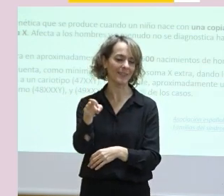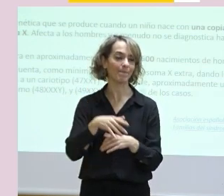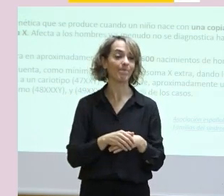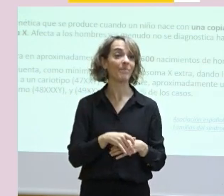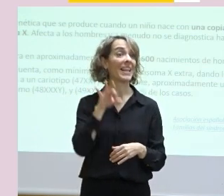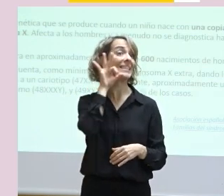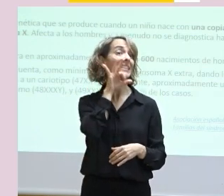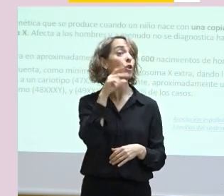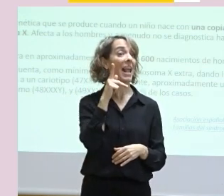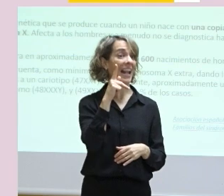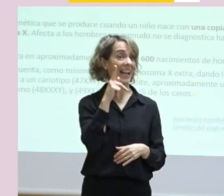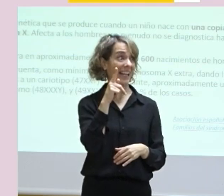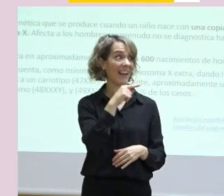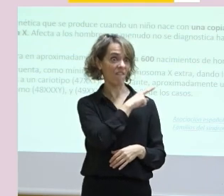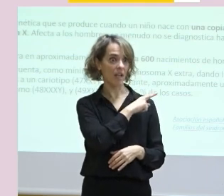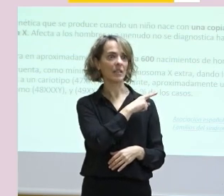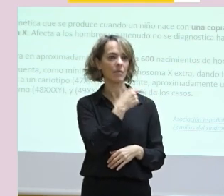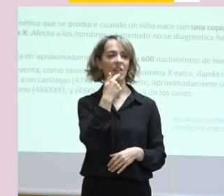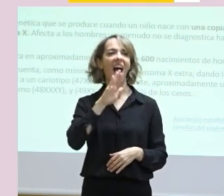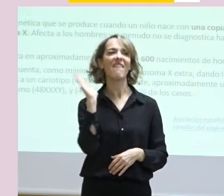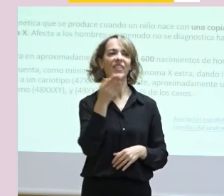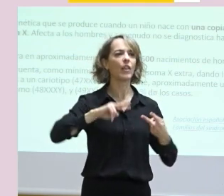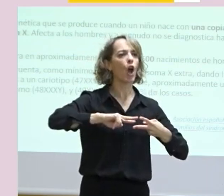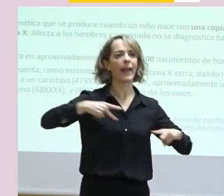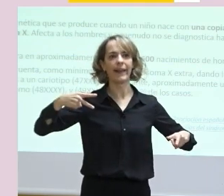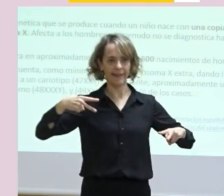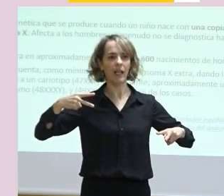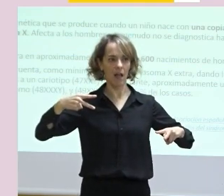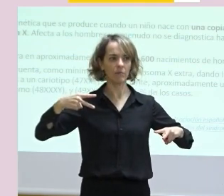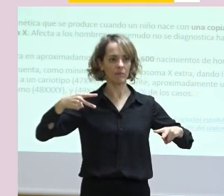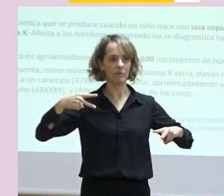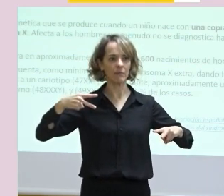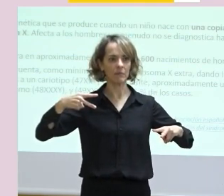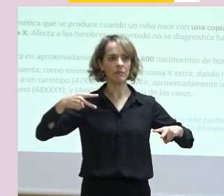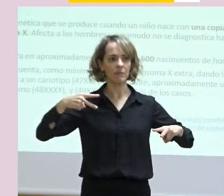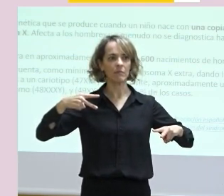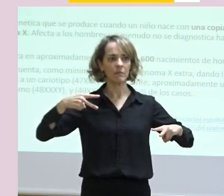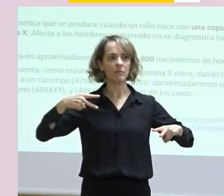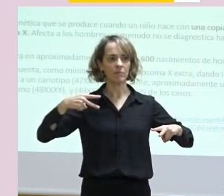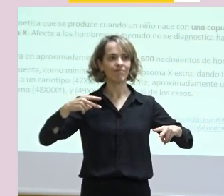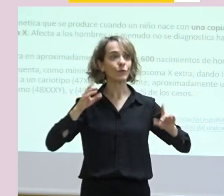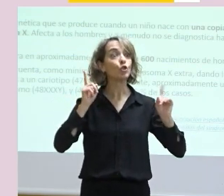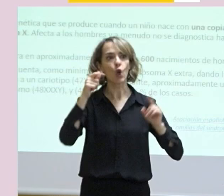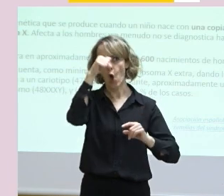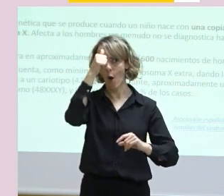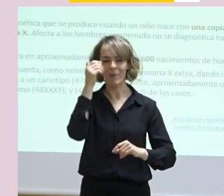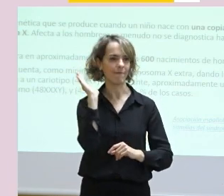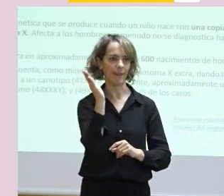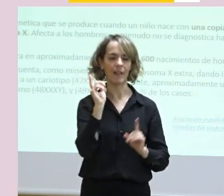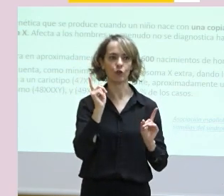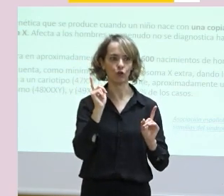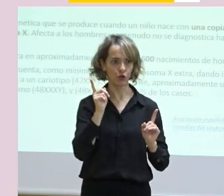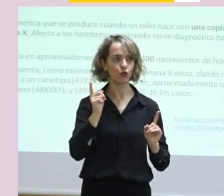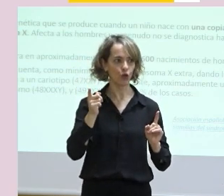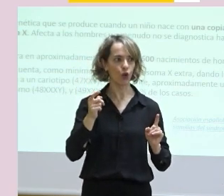Hablando del síndrome de Klinefelter, es una afectación genética que se produce en el sexo masculino y hay una copia adicional